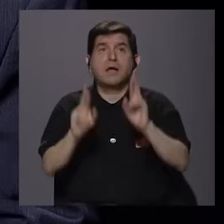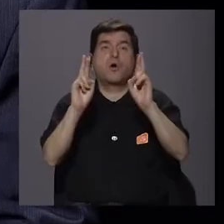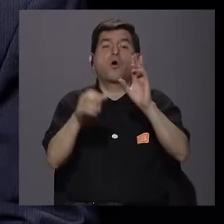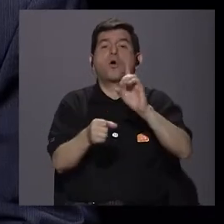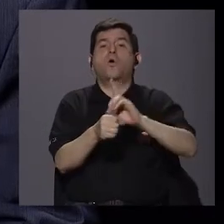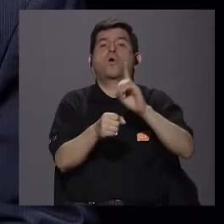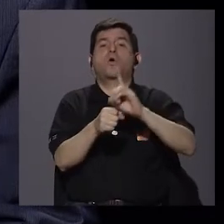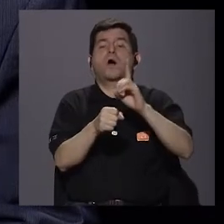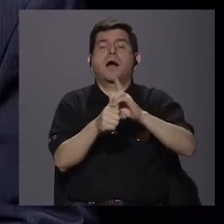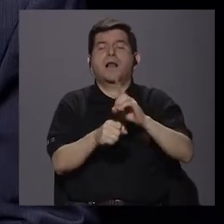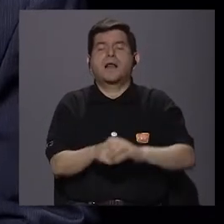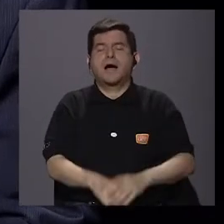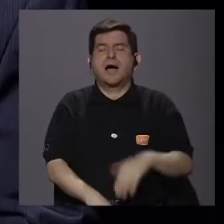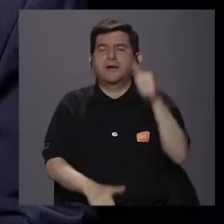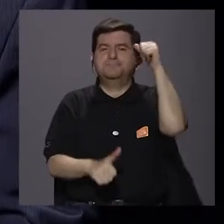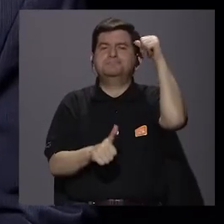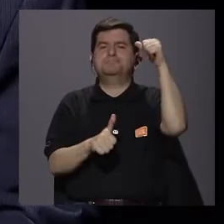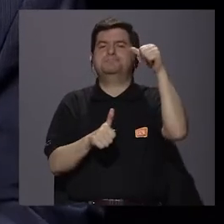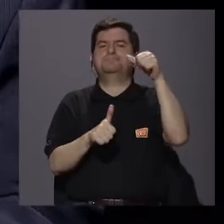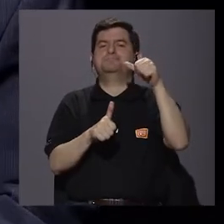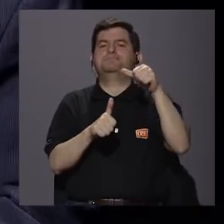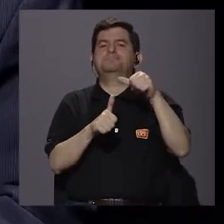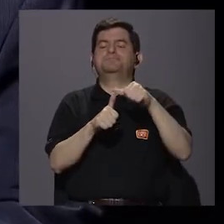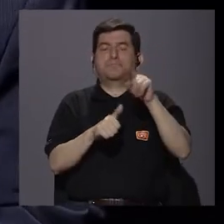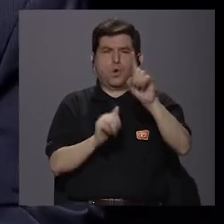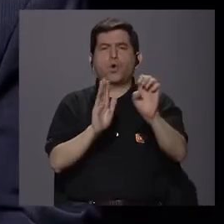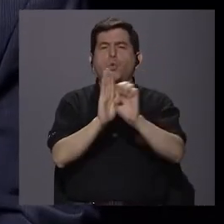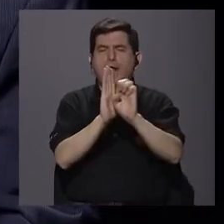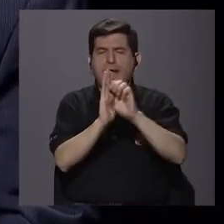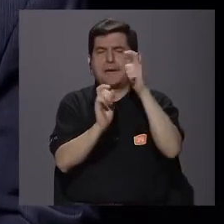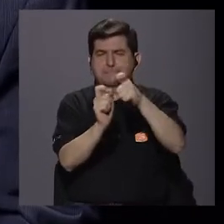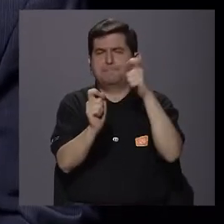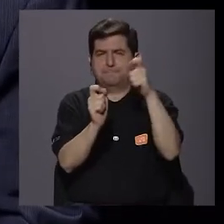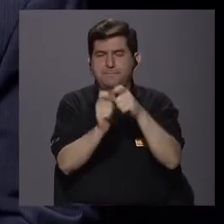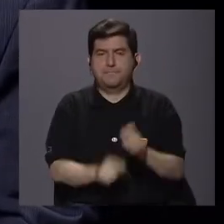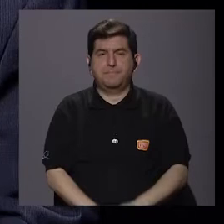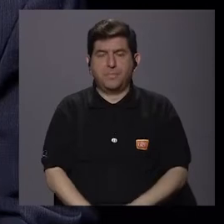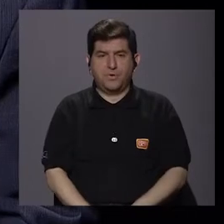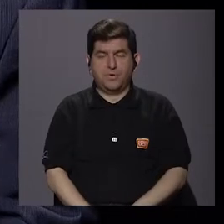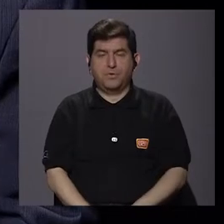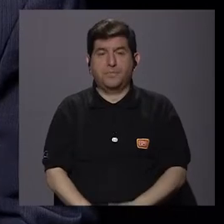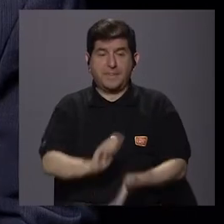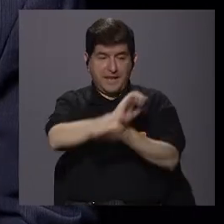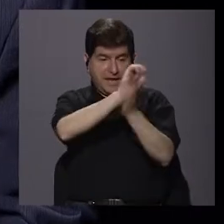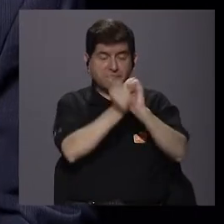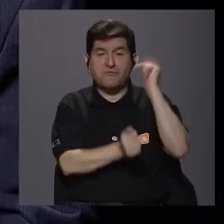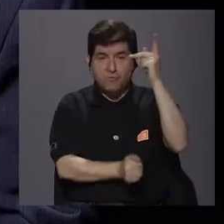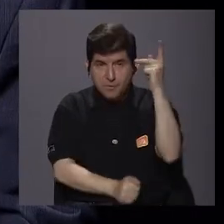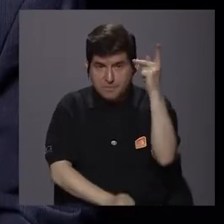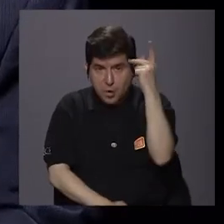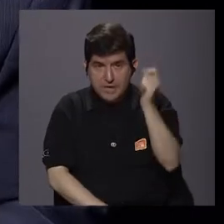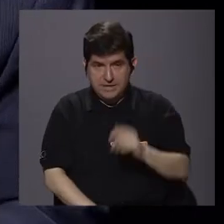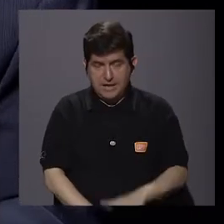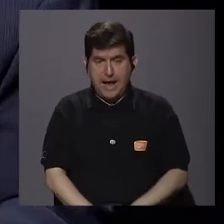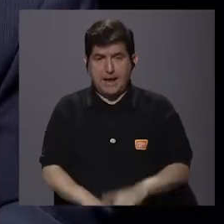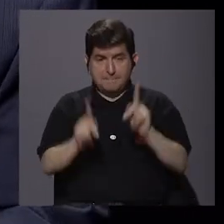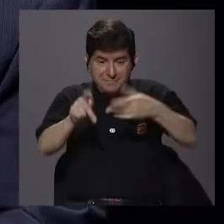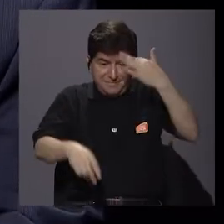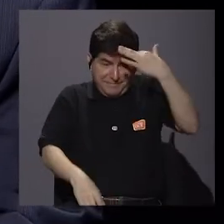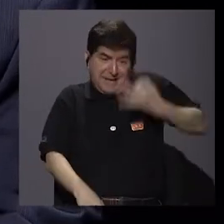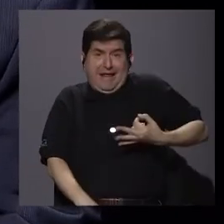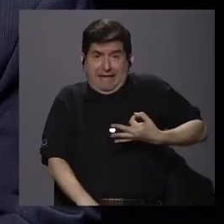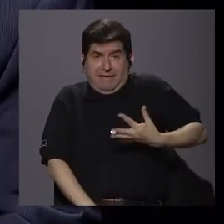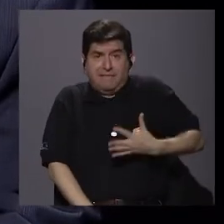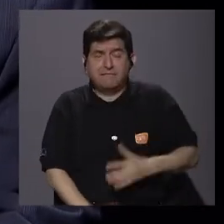los diputados lo tengan en cuenta pongo un ejemplo más concreto la reforma política la gente cree